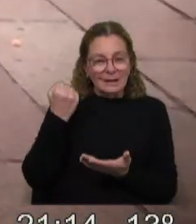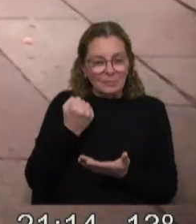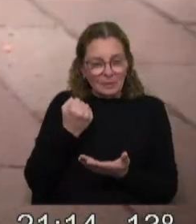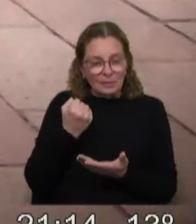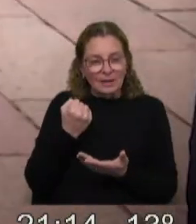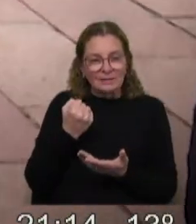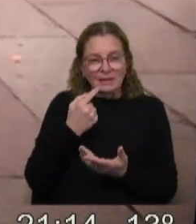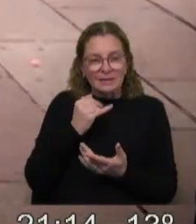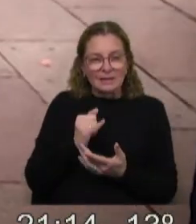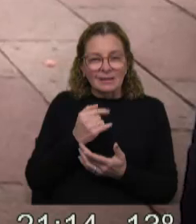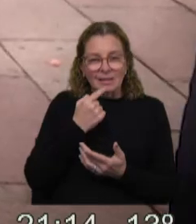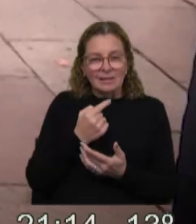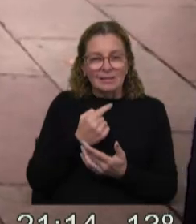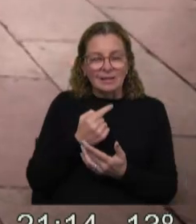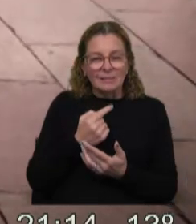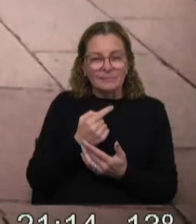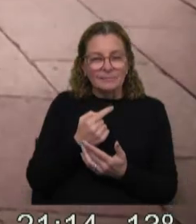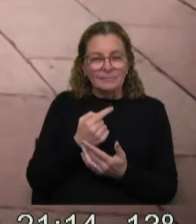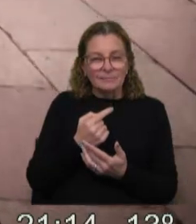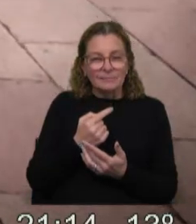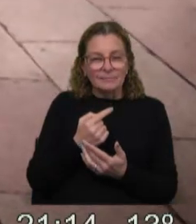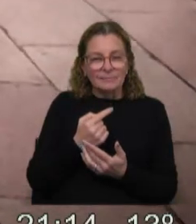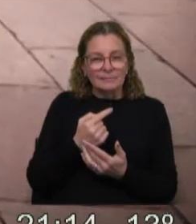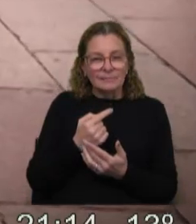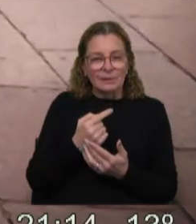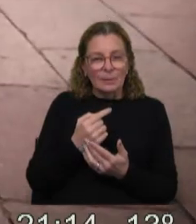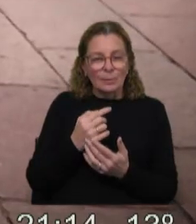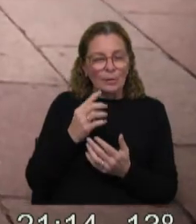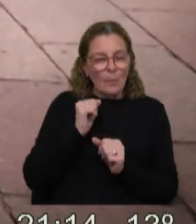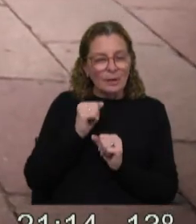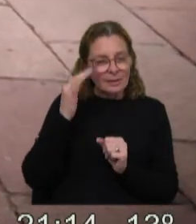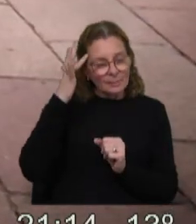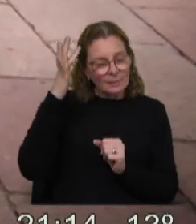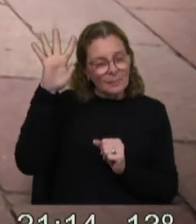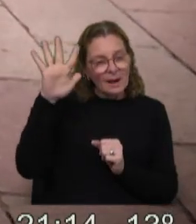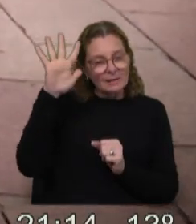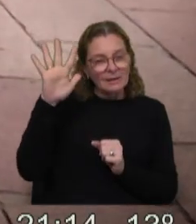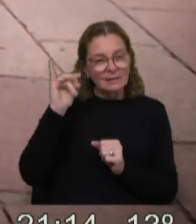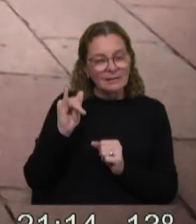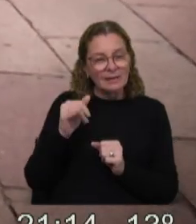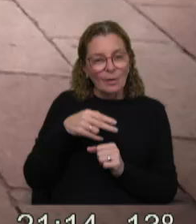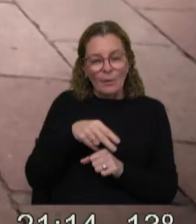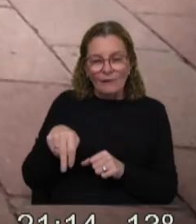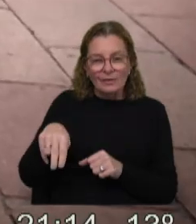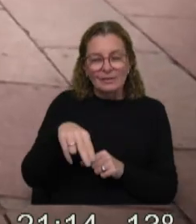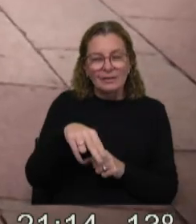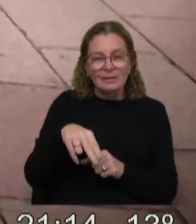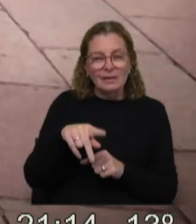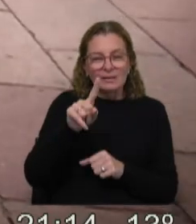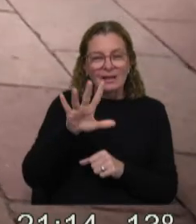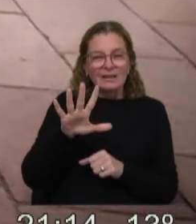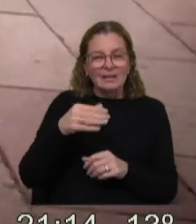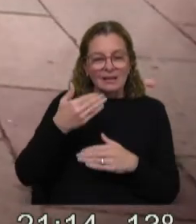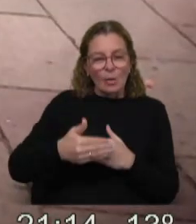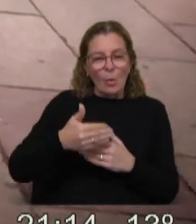en cuanto a la traslación que uno puede hacer en su imaginario, pero El recorrido son unas 15